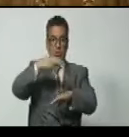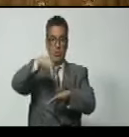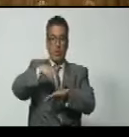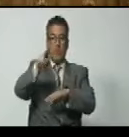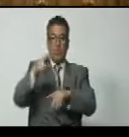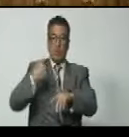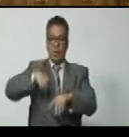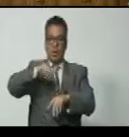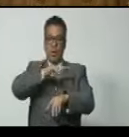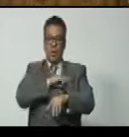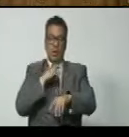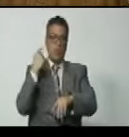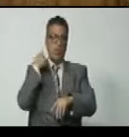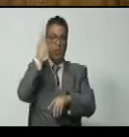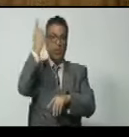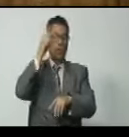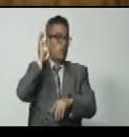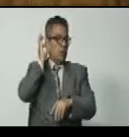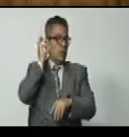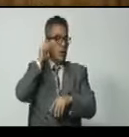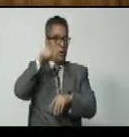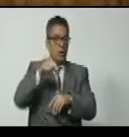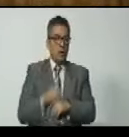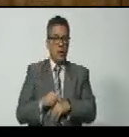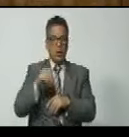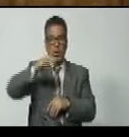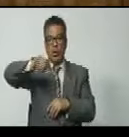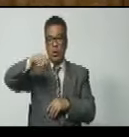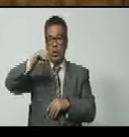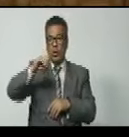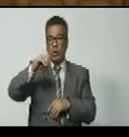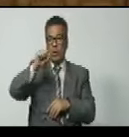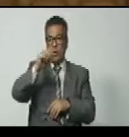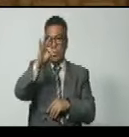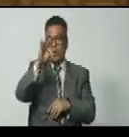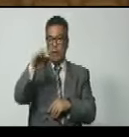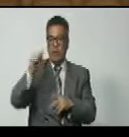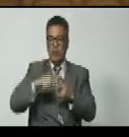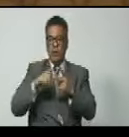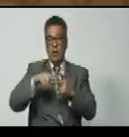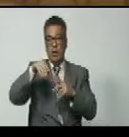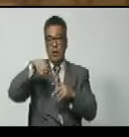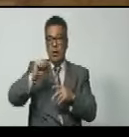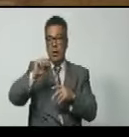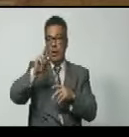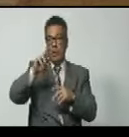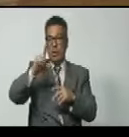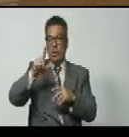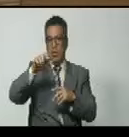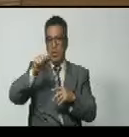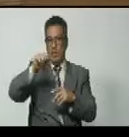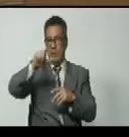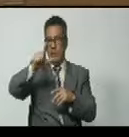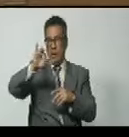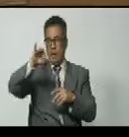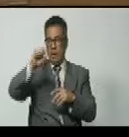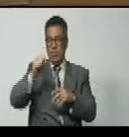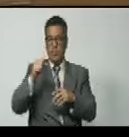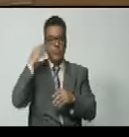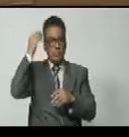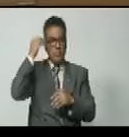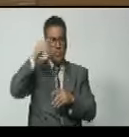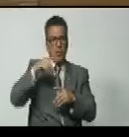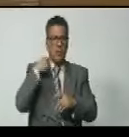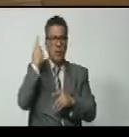a nuestras insignes heroínas patriotas Josefa Joaquina Sánchez y Eulalia Burós. Considerando que